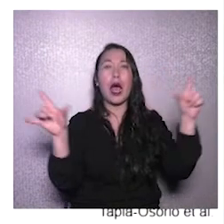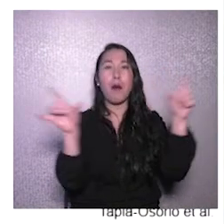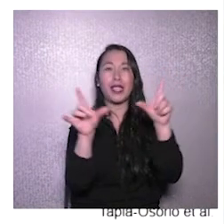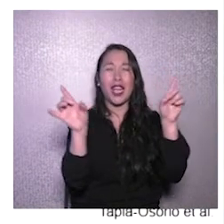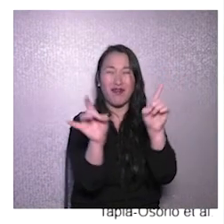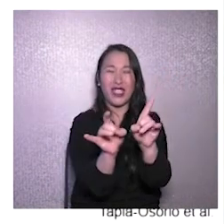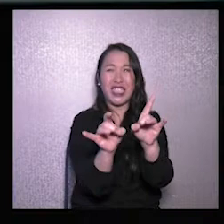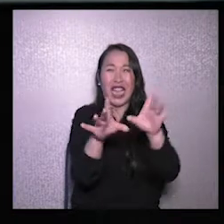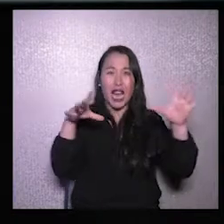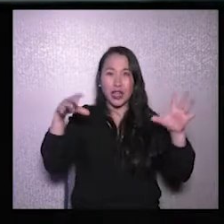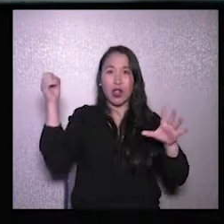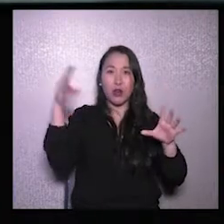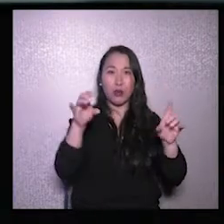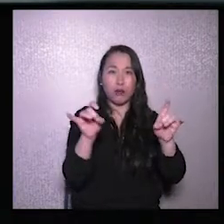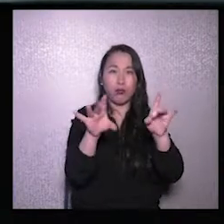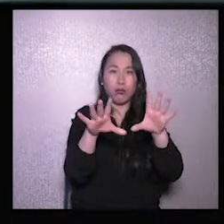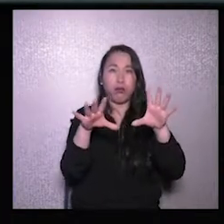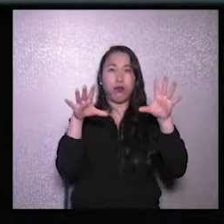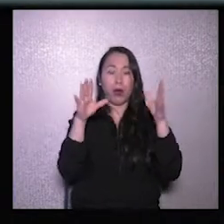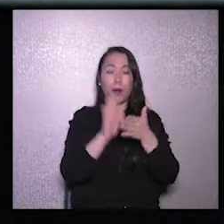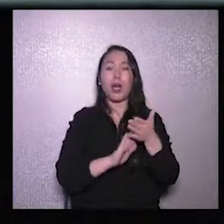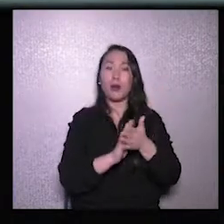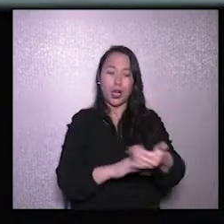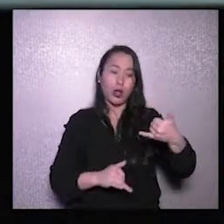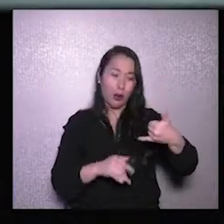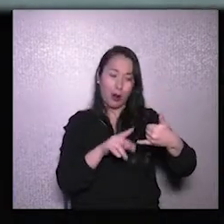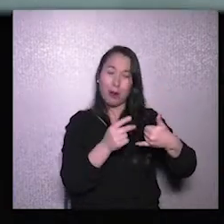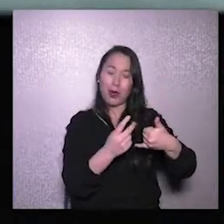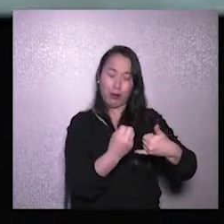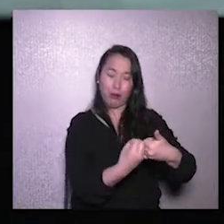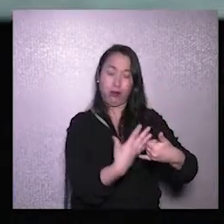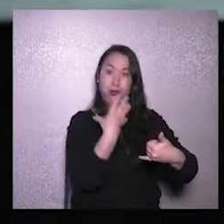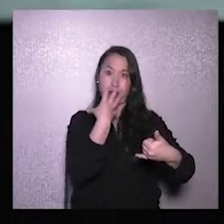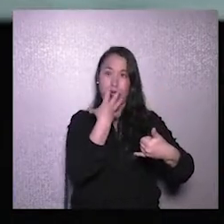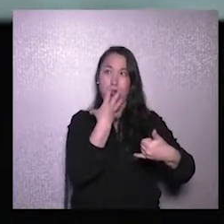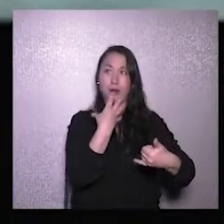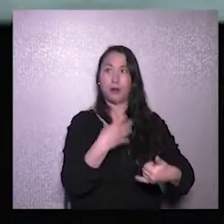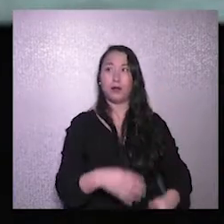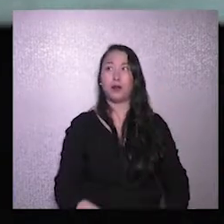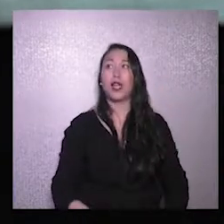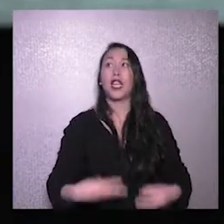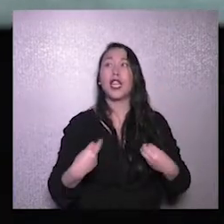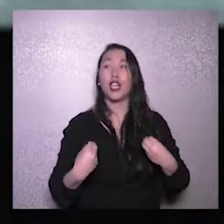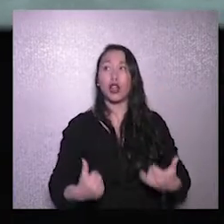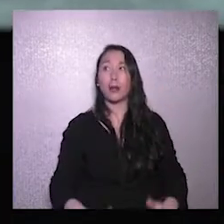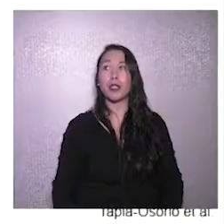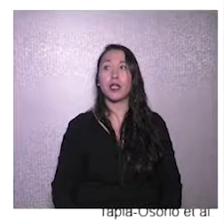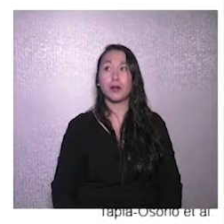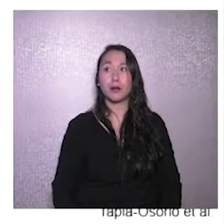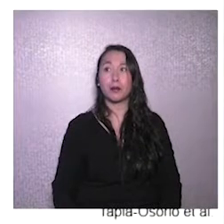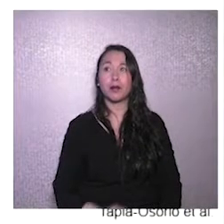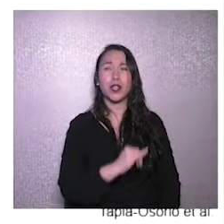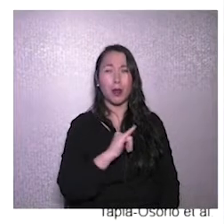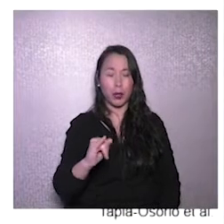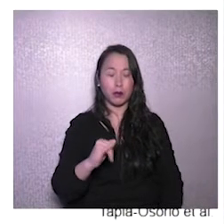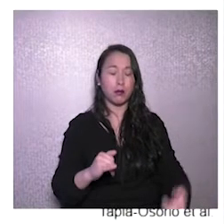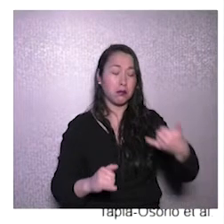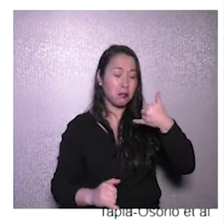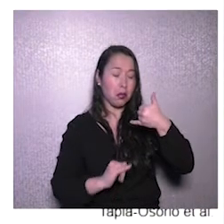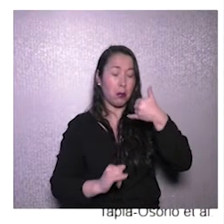brillantes, de luz brillante como la que ustedes tienen en sus celulares y en sus notebooks. ¿Y qué es lo que pasa después? Vemos que se distorsiona